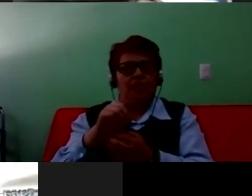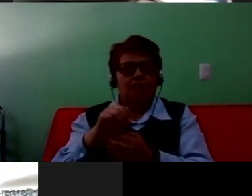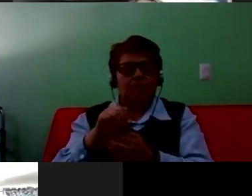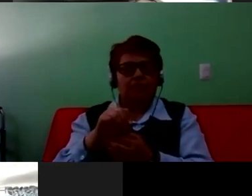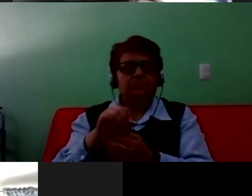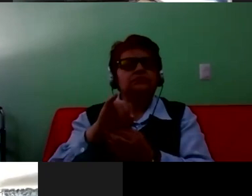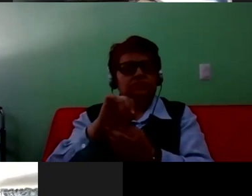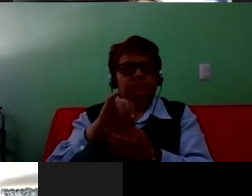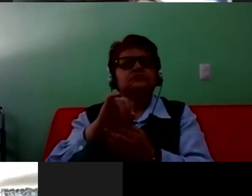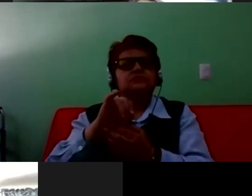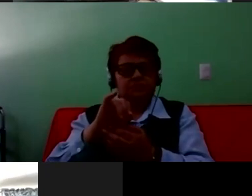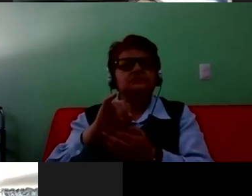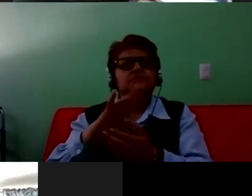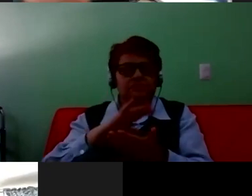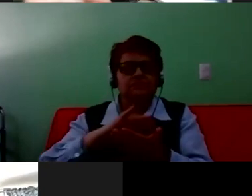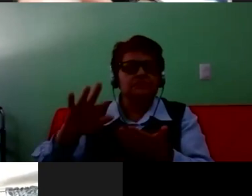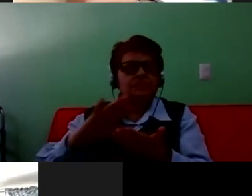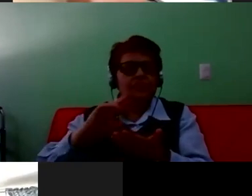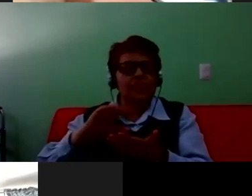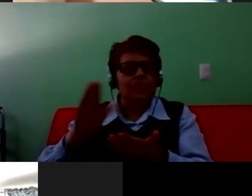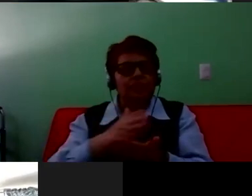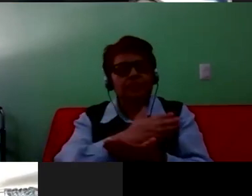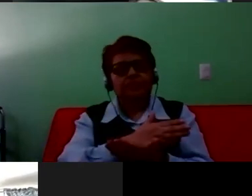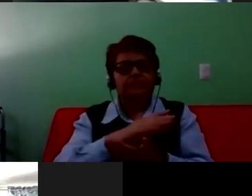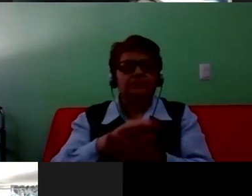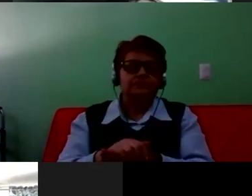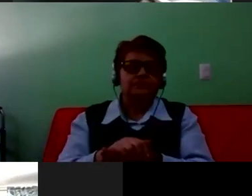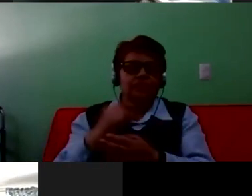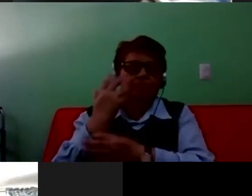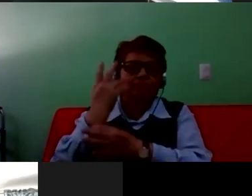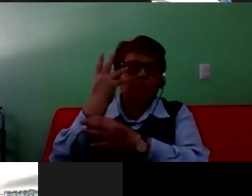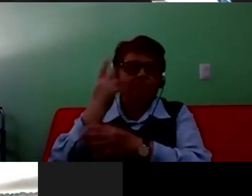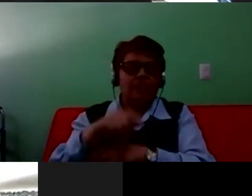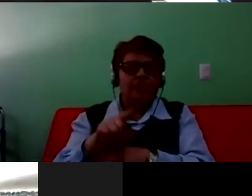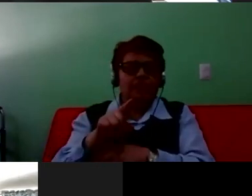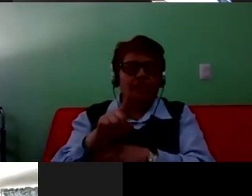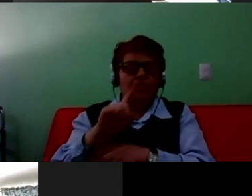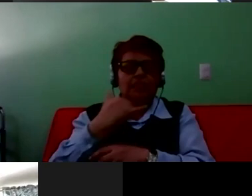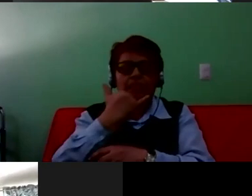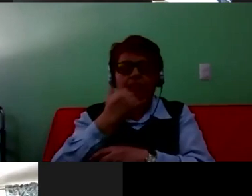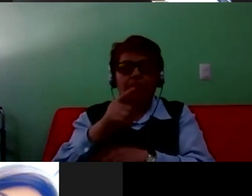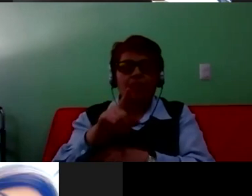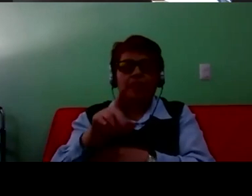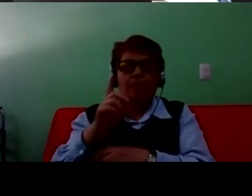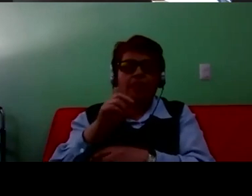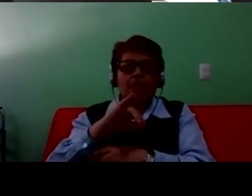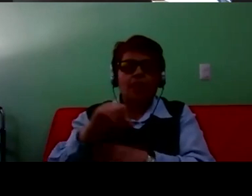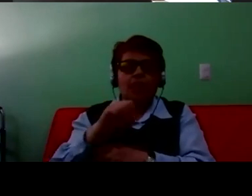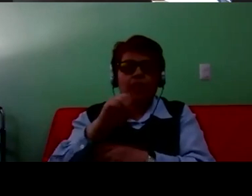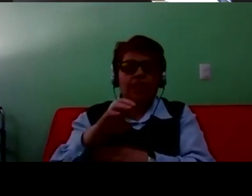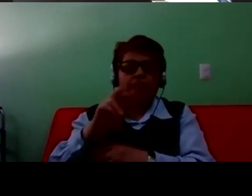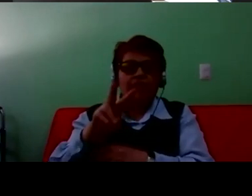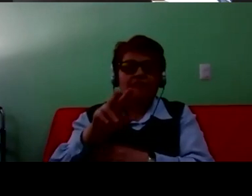A favor de la dispensa. Gracias. El de la voz, primero, el diputado José Valentín